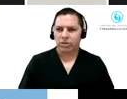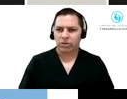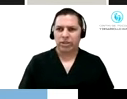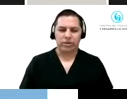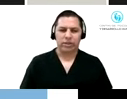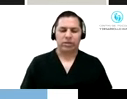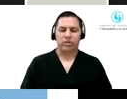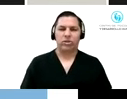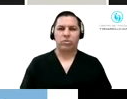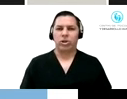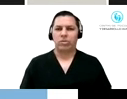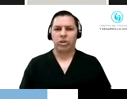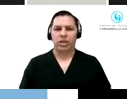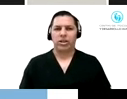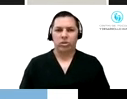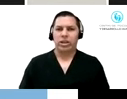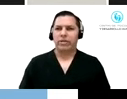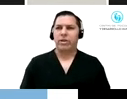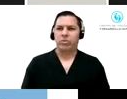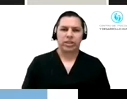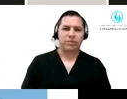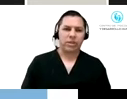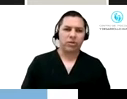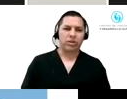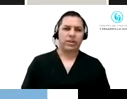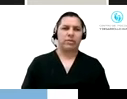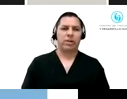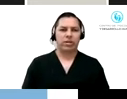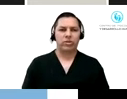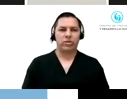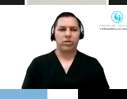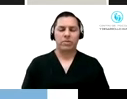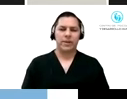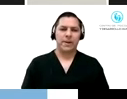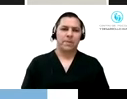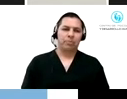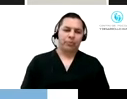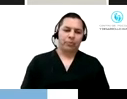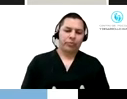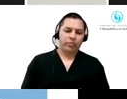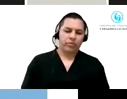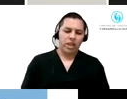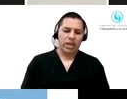las mismas condiciones y nosotros podemos sobrellevar muchísimas cosas, igual que los hombres.